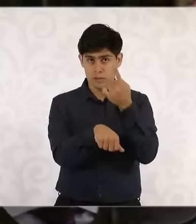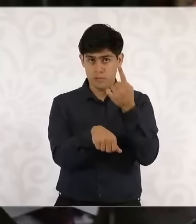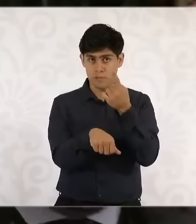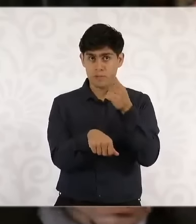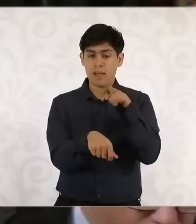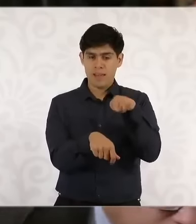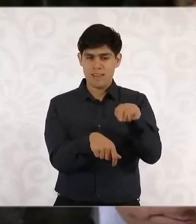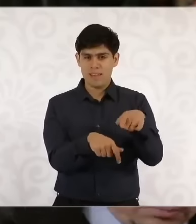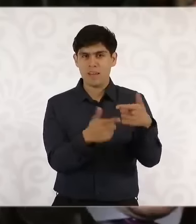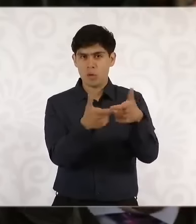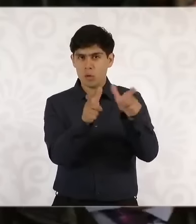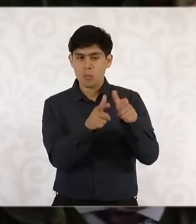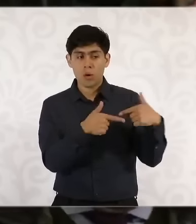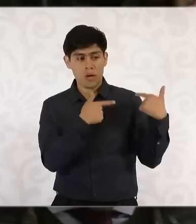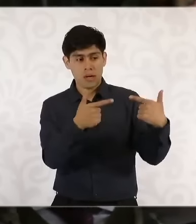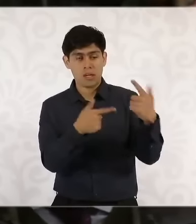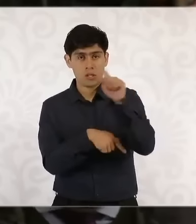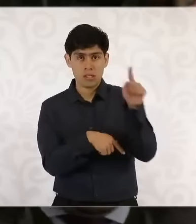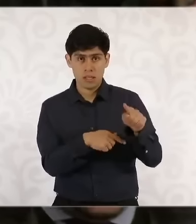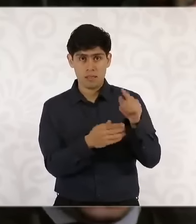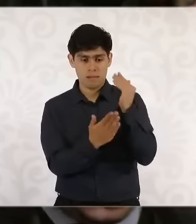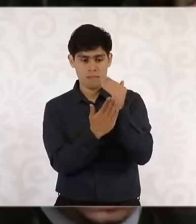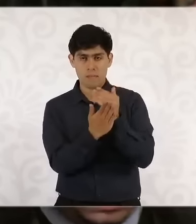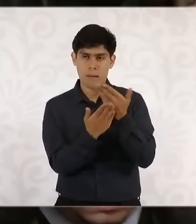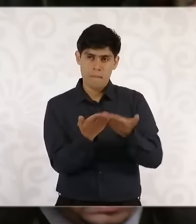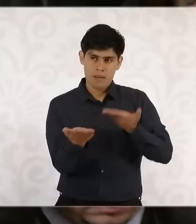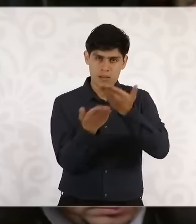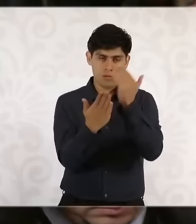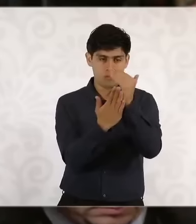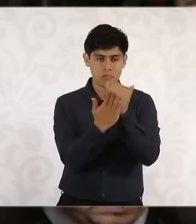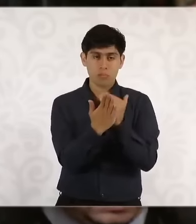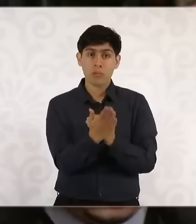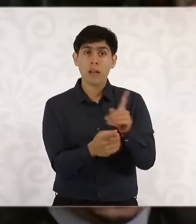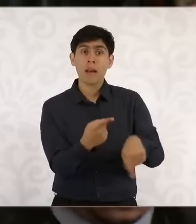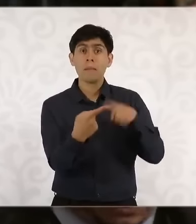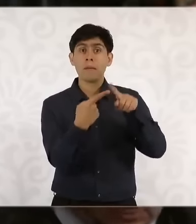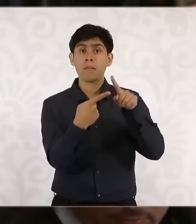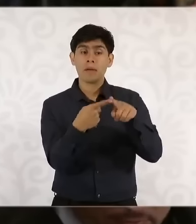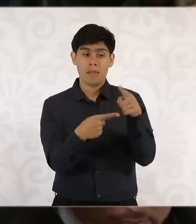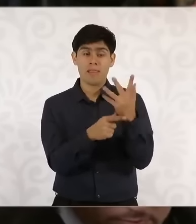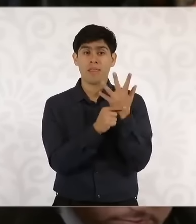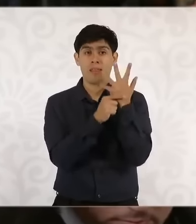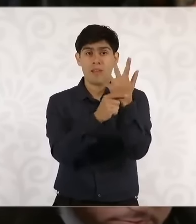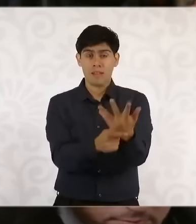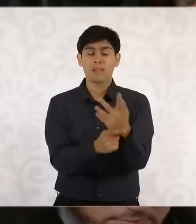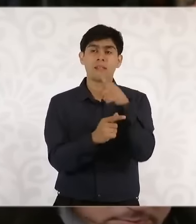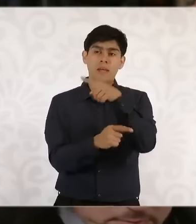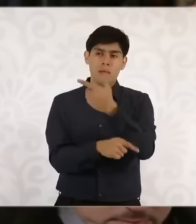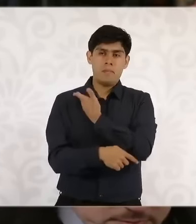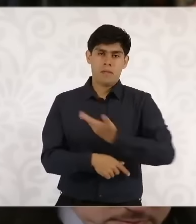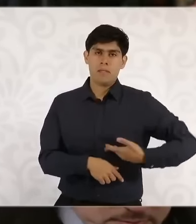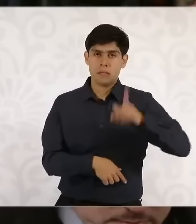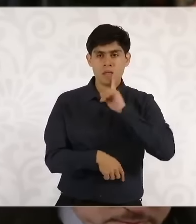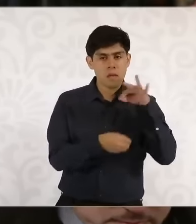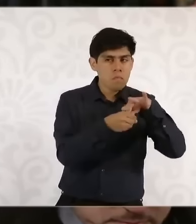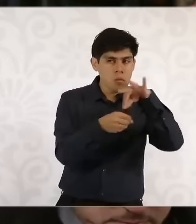la generación Z, el primer punto de ellos era revocación de mandato.